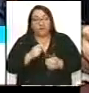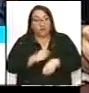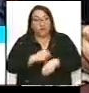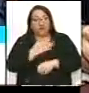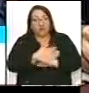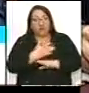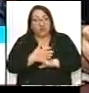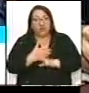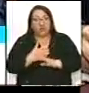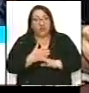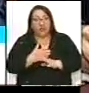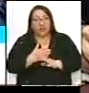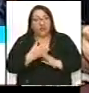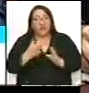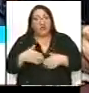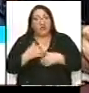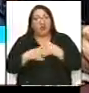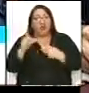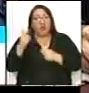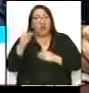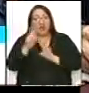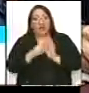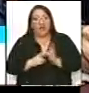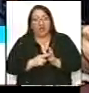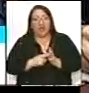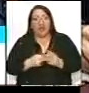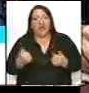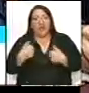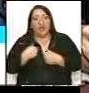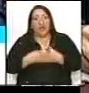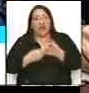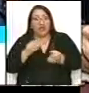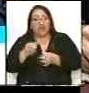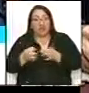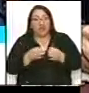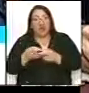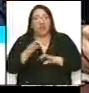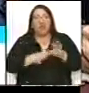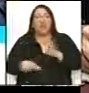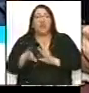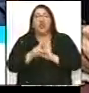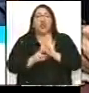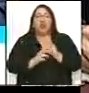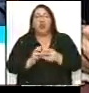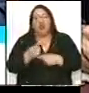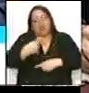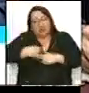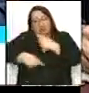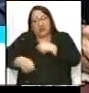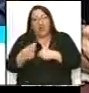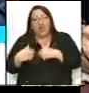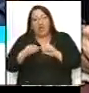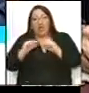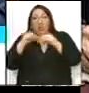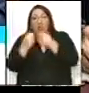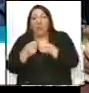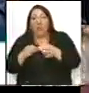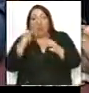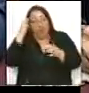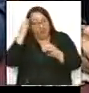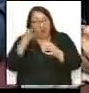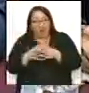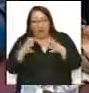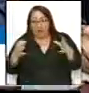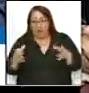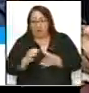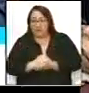progresivamente desincentive a los líderes regionales tener que apelar a movimientos regionales en lugar de tener que hacer partido.